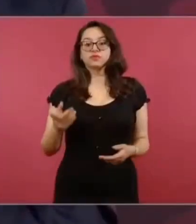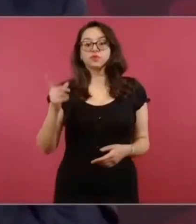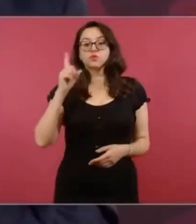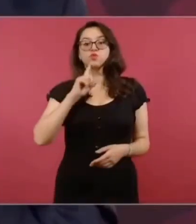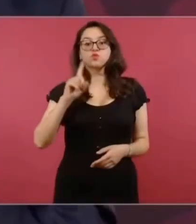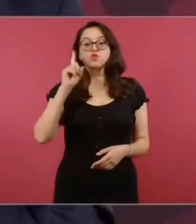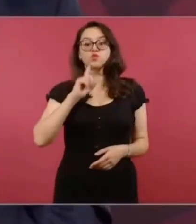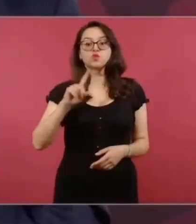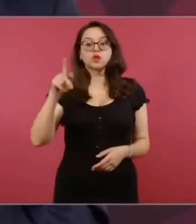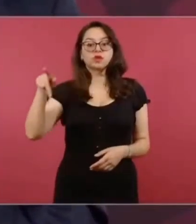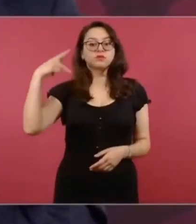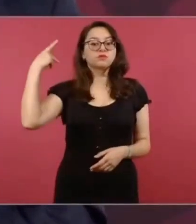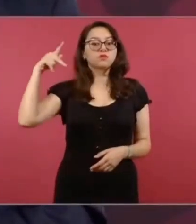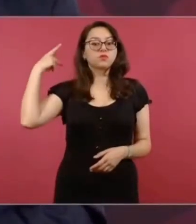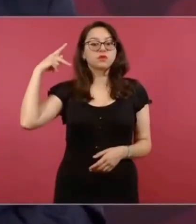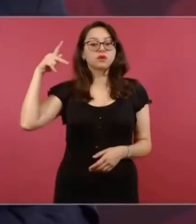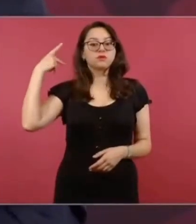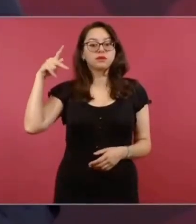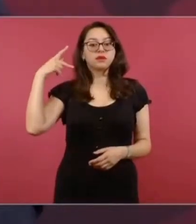Puebla que vino,